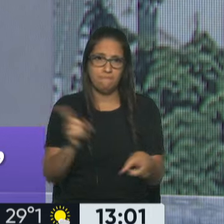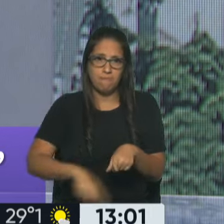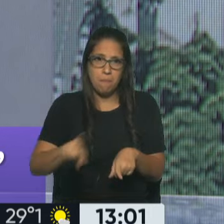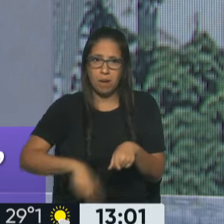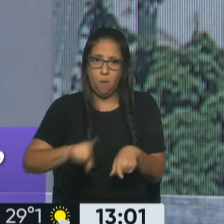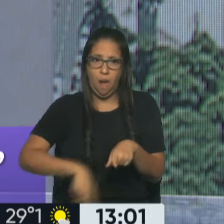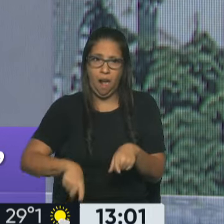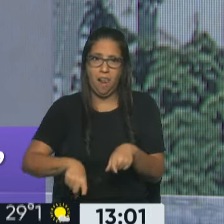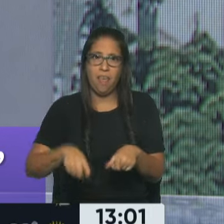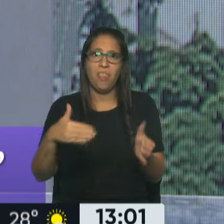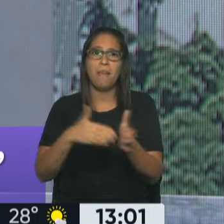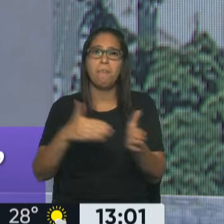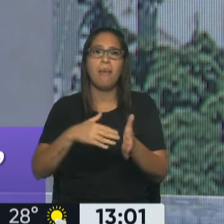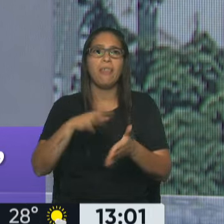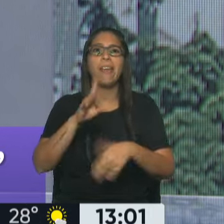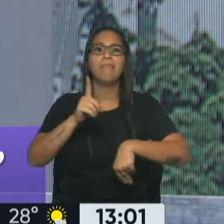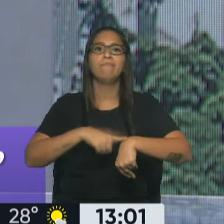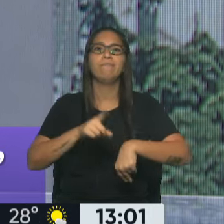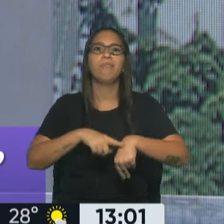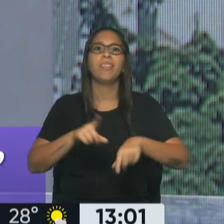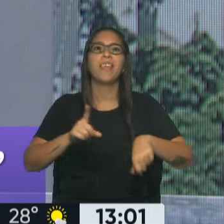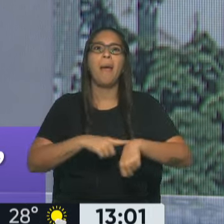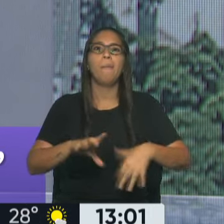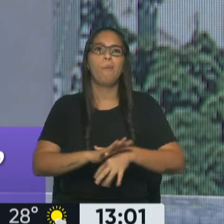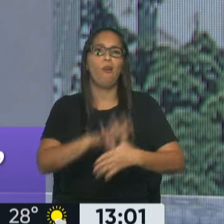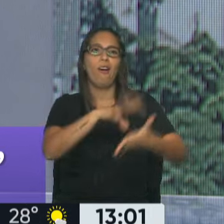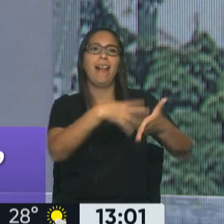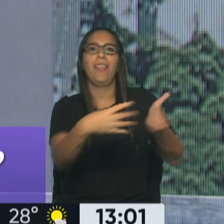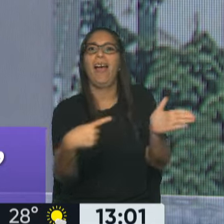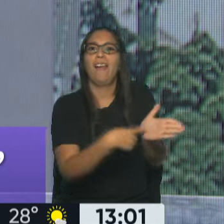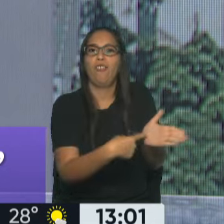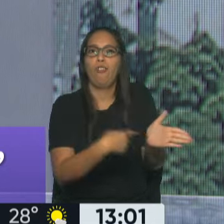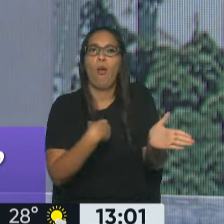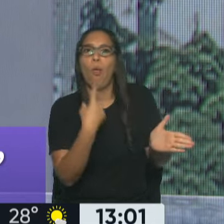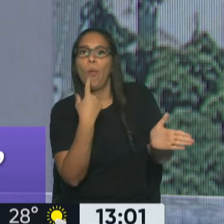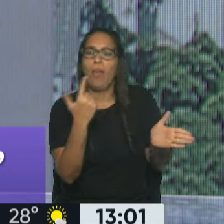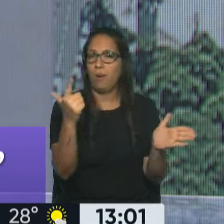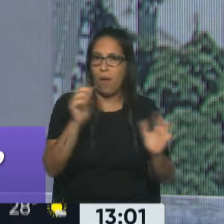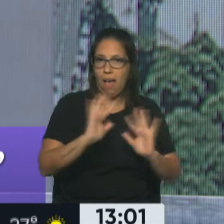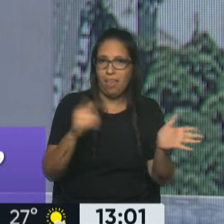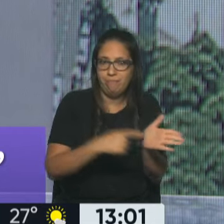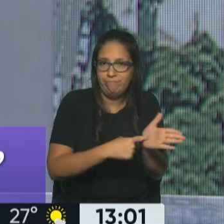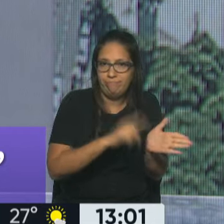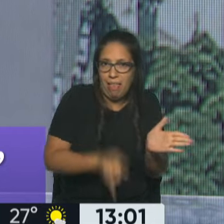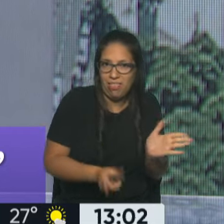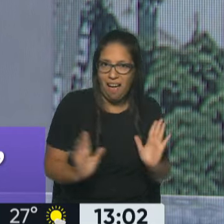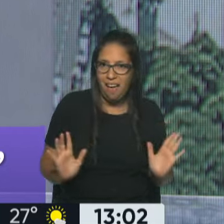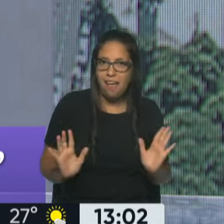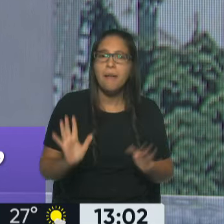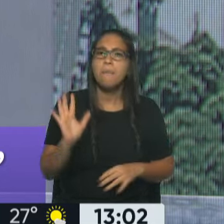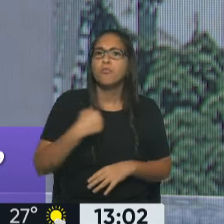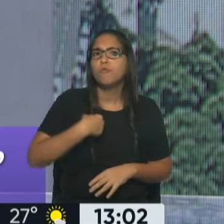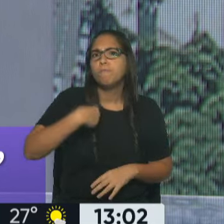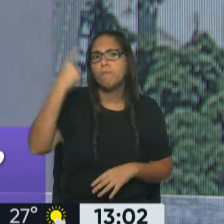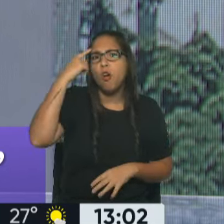haber una arbitrariedad del calendario. Contra el calendario no se puede discutir. Es algo que lo sabemos todos. No, eso seguro. Ahora, ¿por qué? Pregunto yo,